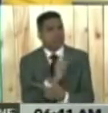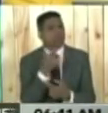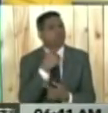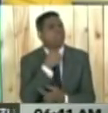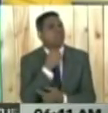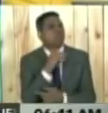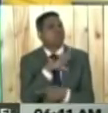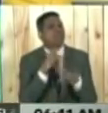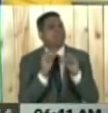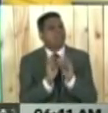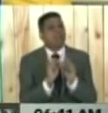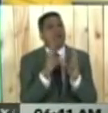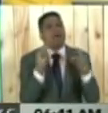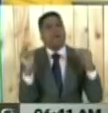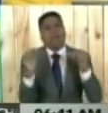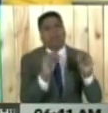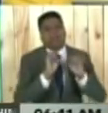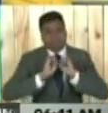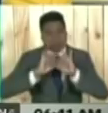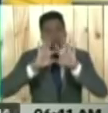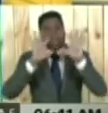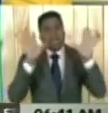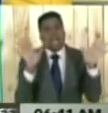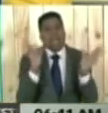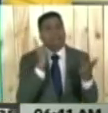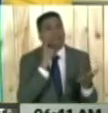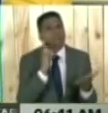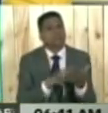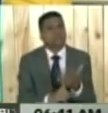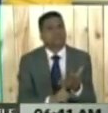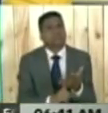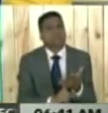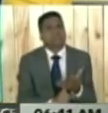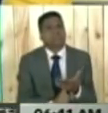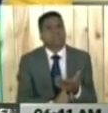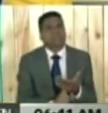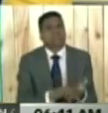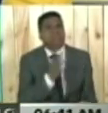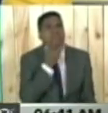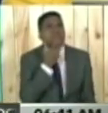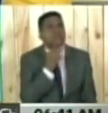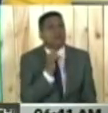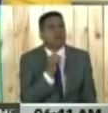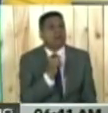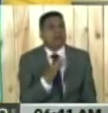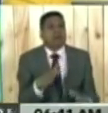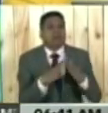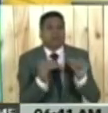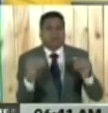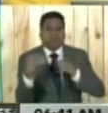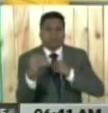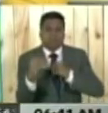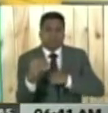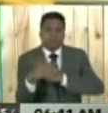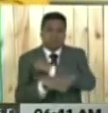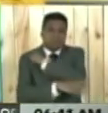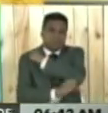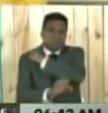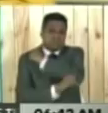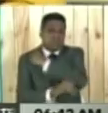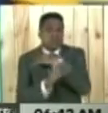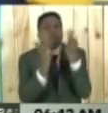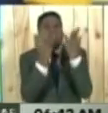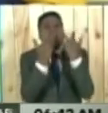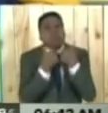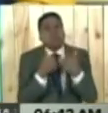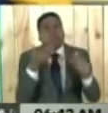X, cualquiera de los motivos que te hayan alejado del comandante Chávez. Rafael Domínguez, un ejemplo vivo del fraude. Hermano, cuéntanos tu experiencia. ¿Qué